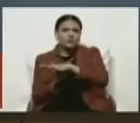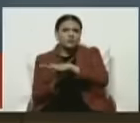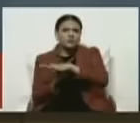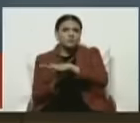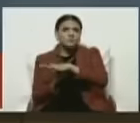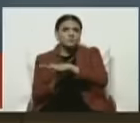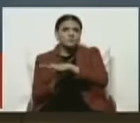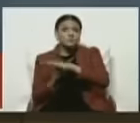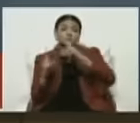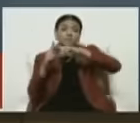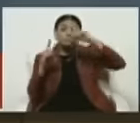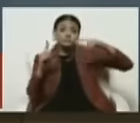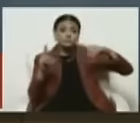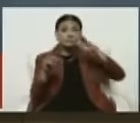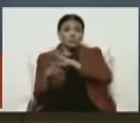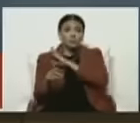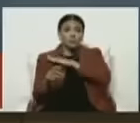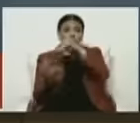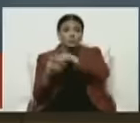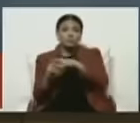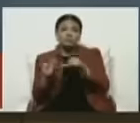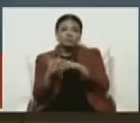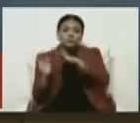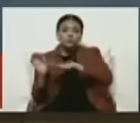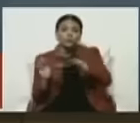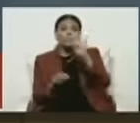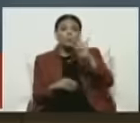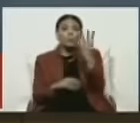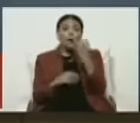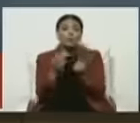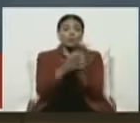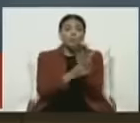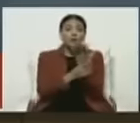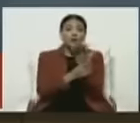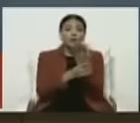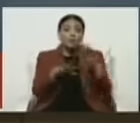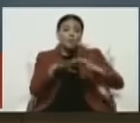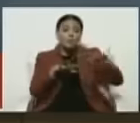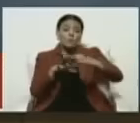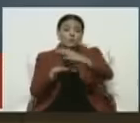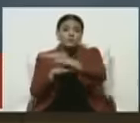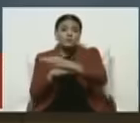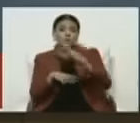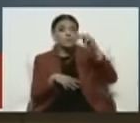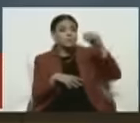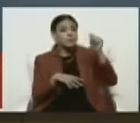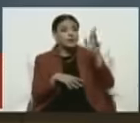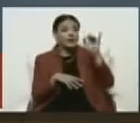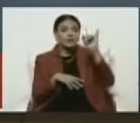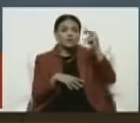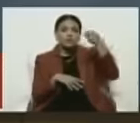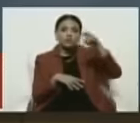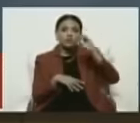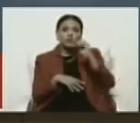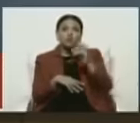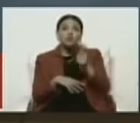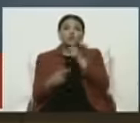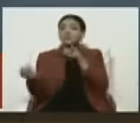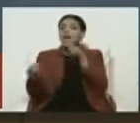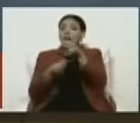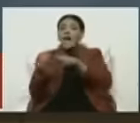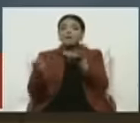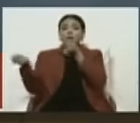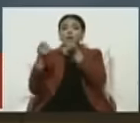Eléctrico Nacional, ubicado en la avenida 4 de Mayo del municipio Mariño, el cual fue controlado por bomberos adscritos